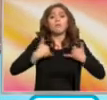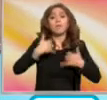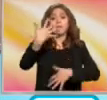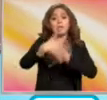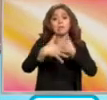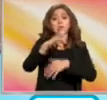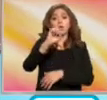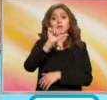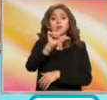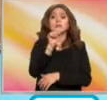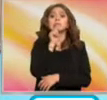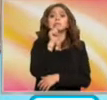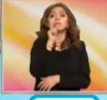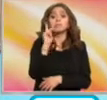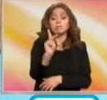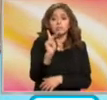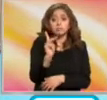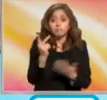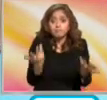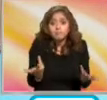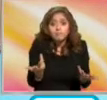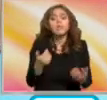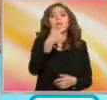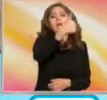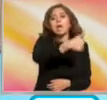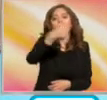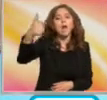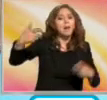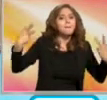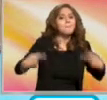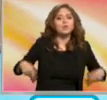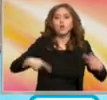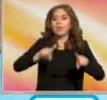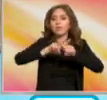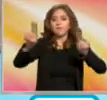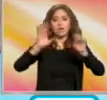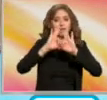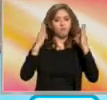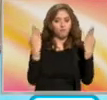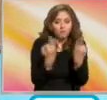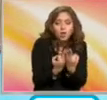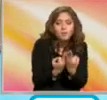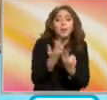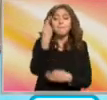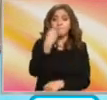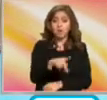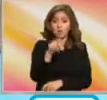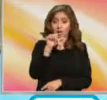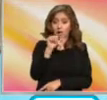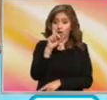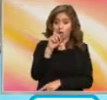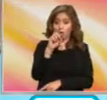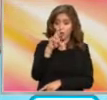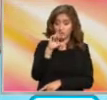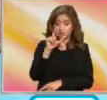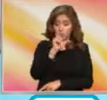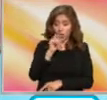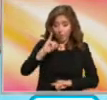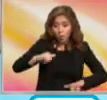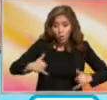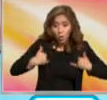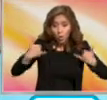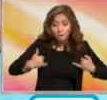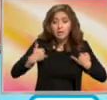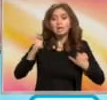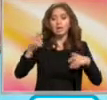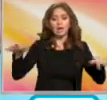estos cambios se van dando de una manera individualizada. Sin embargo, lo que pasa en la adolescencia, independientemente de tus cambios biológicos,